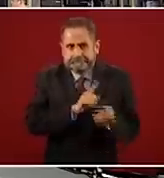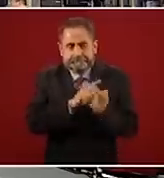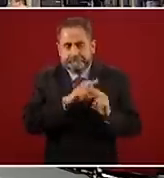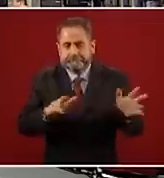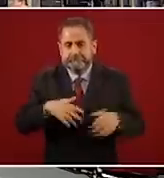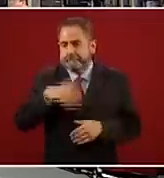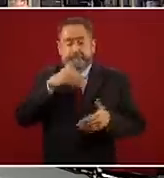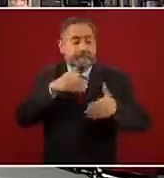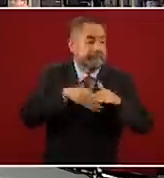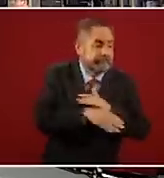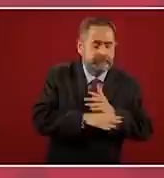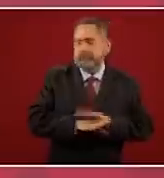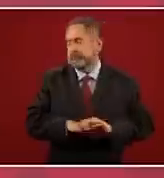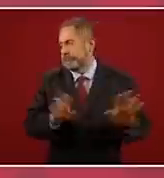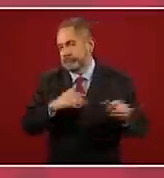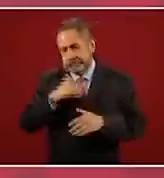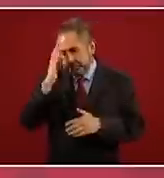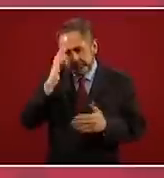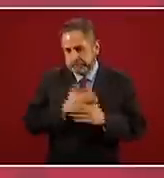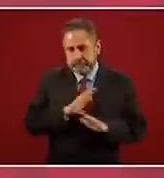ni me voy a meter yo en esas cosas.